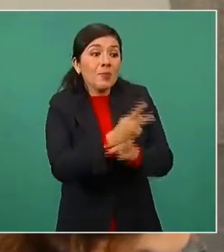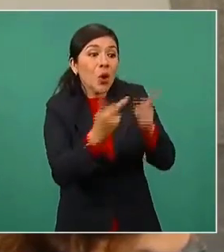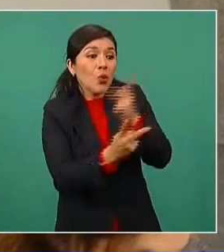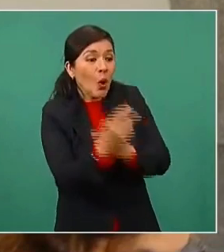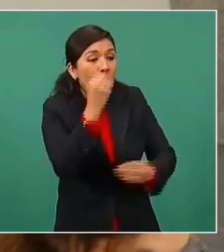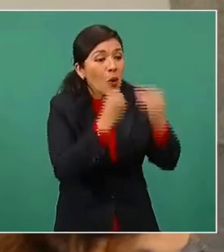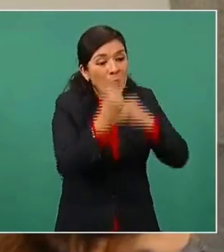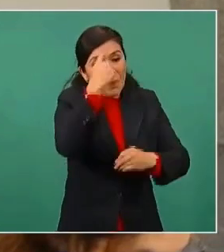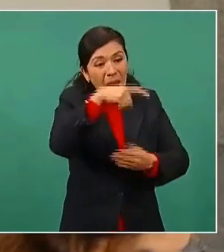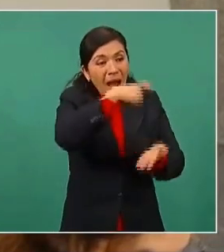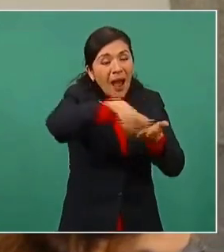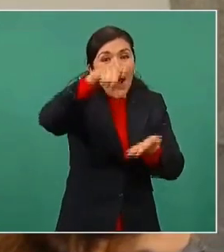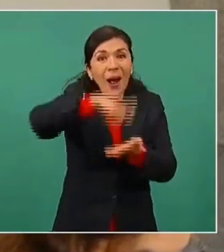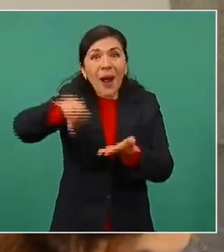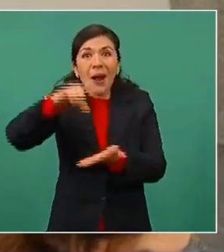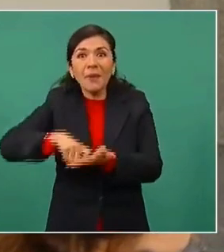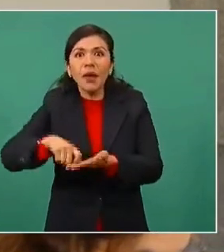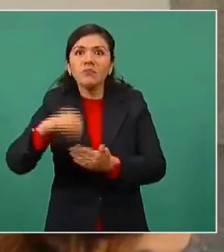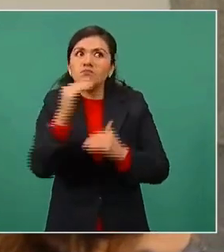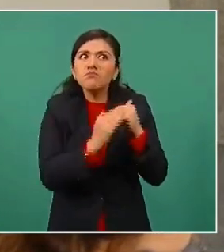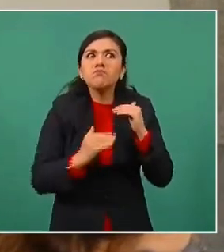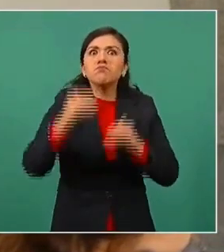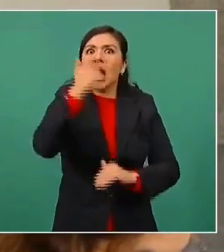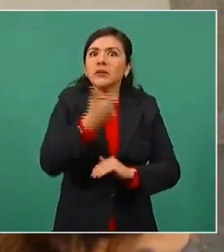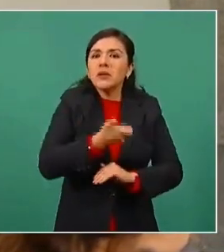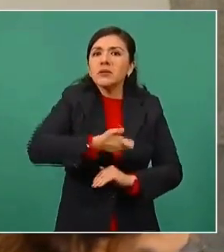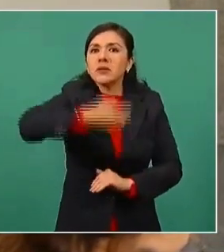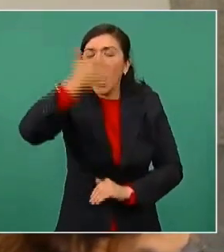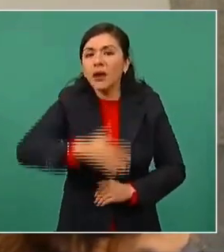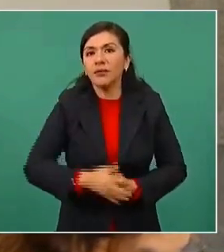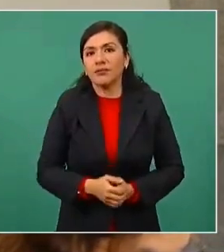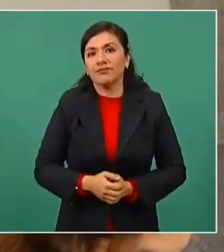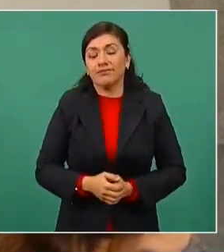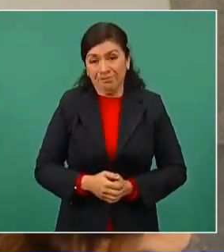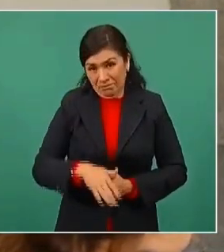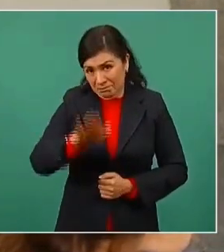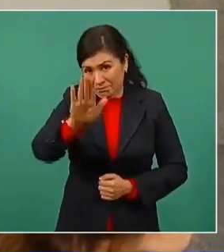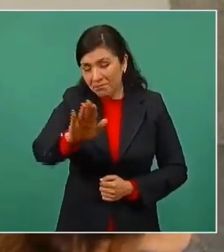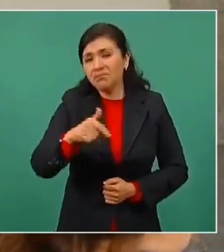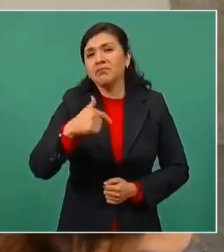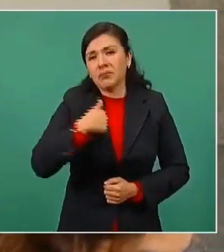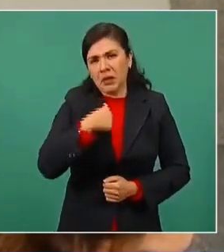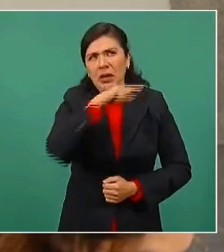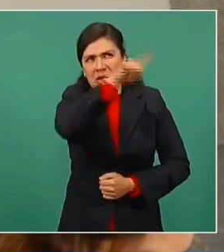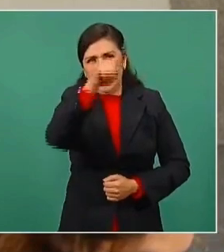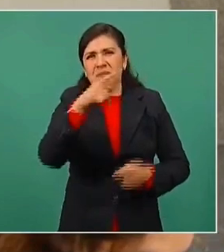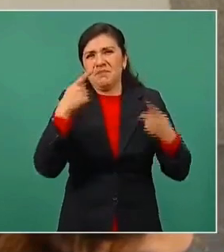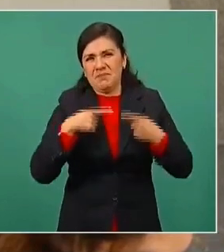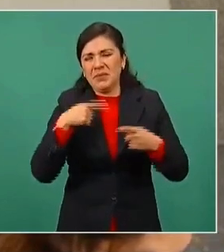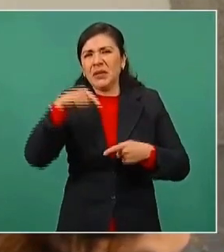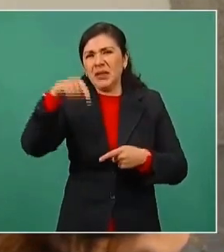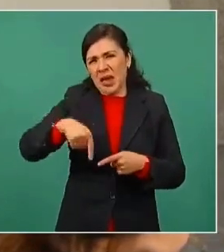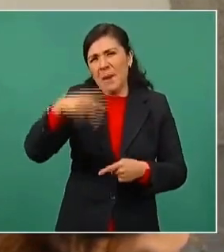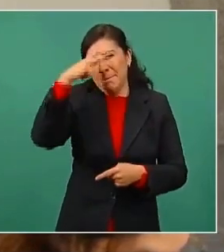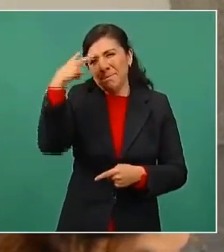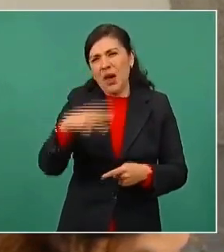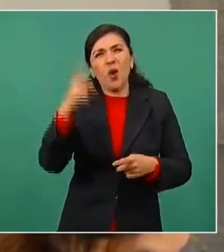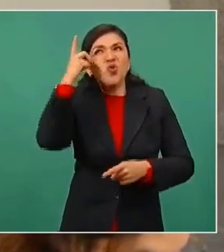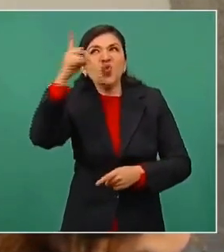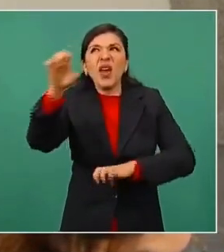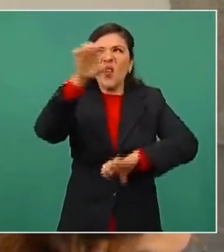canasta básica, además del factor inflacionario norteamericano. Presidente, estos empresarios que siguen